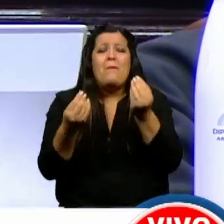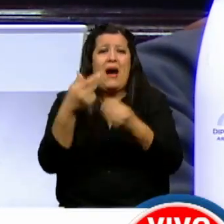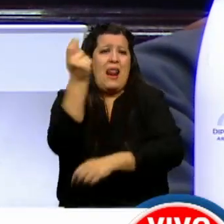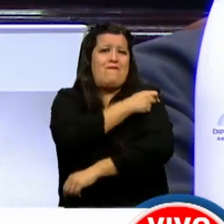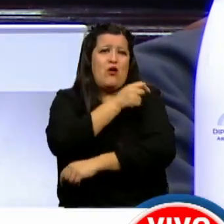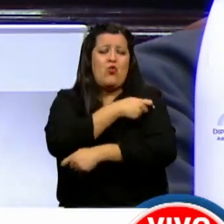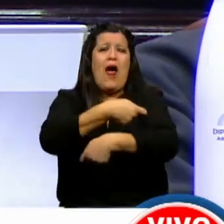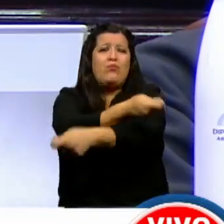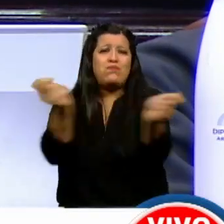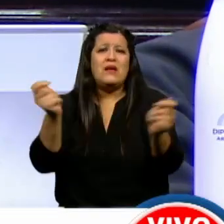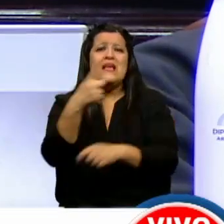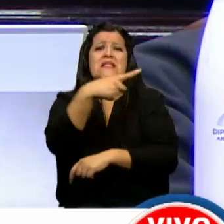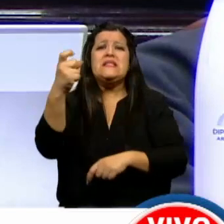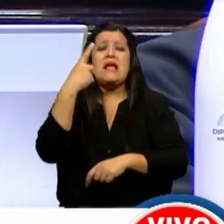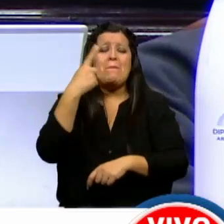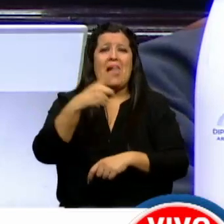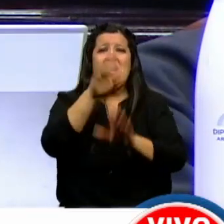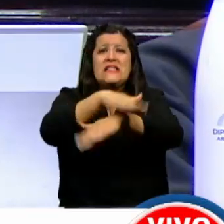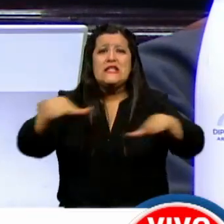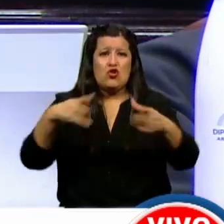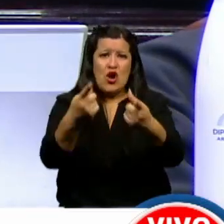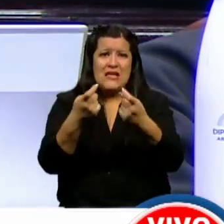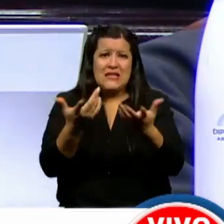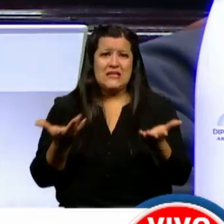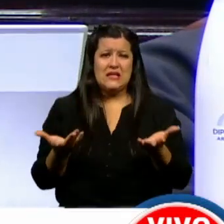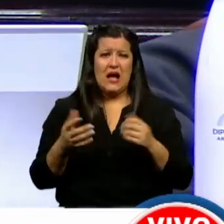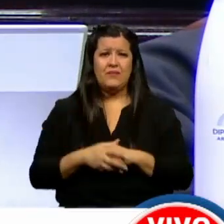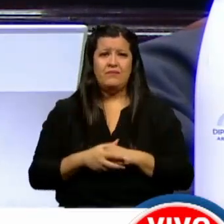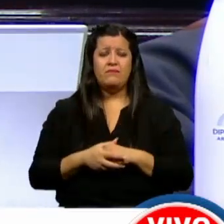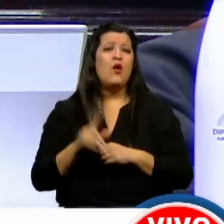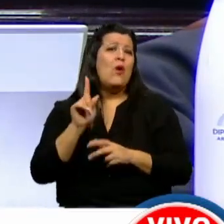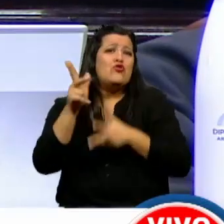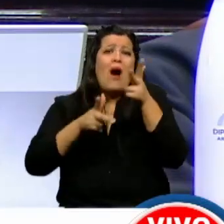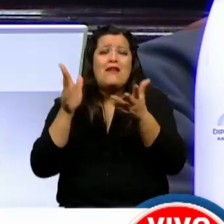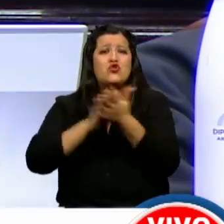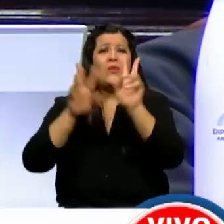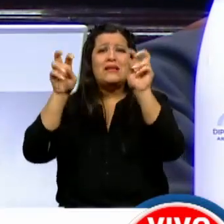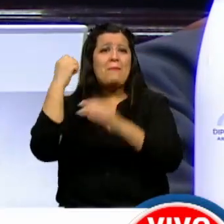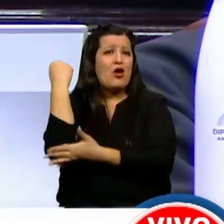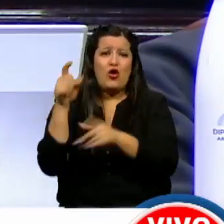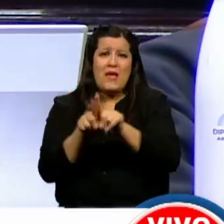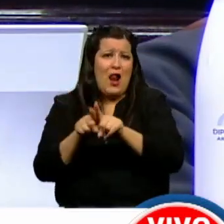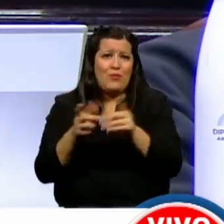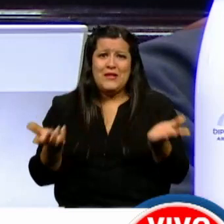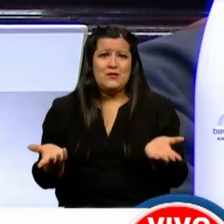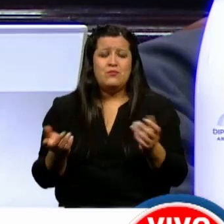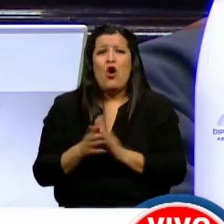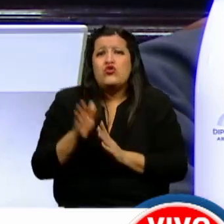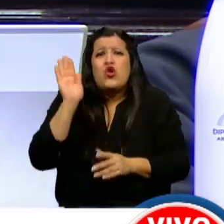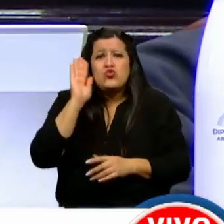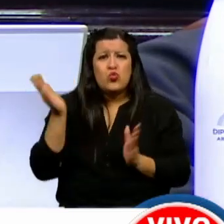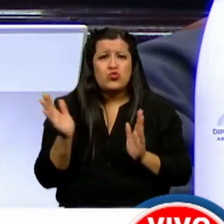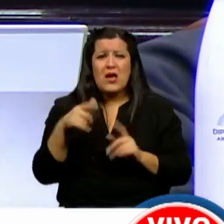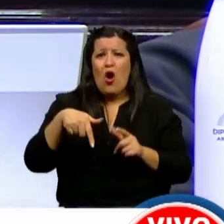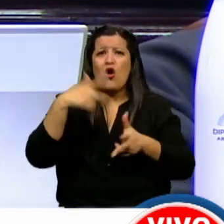a 100.000 chicos que lo necesitan. Y cuando se habla de economía pasa lo mismo. Escuché acá